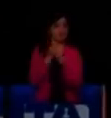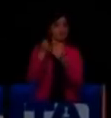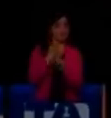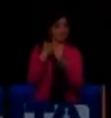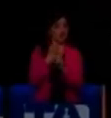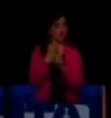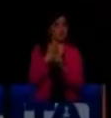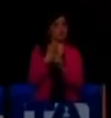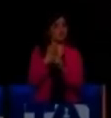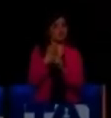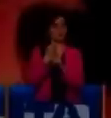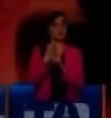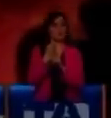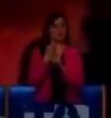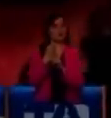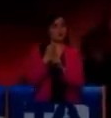una lucha bastante grande.